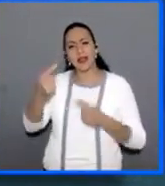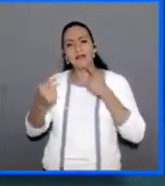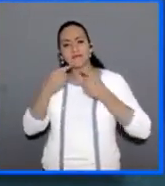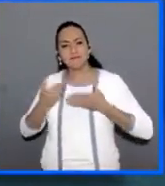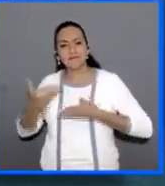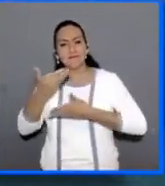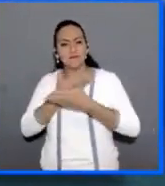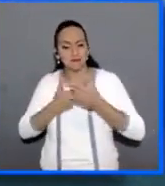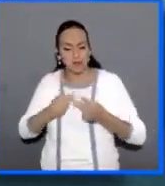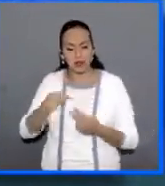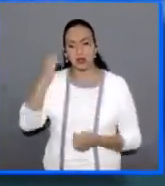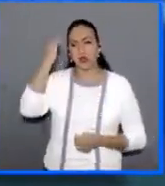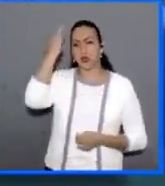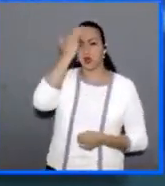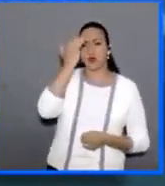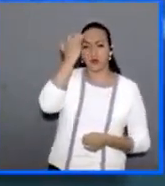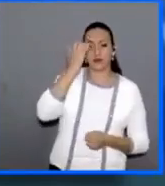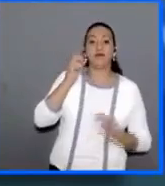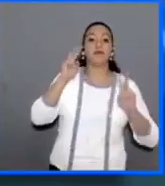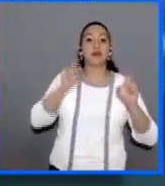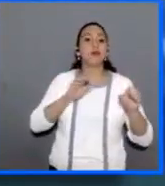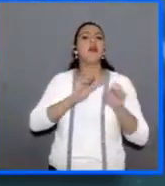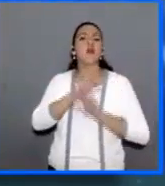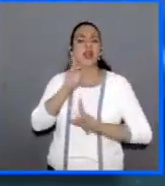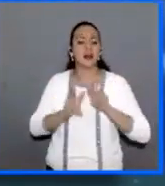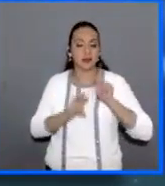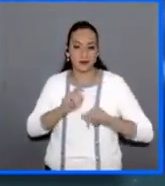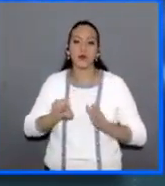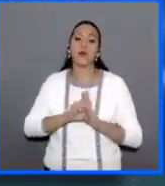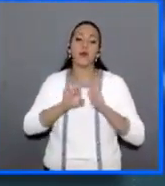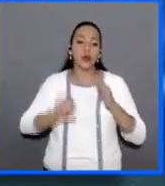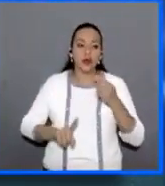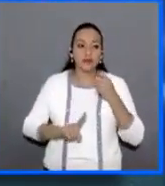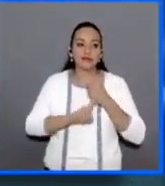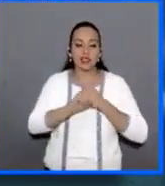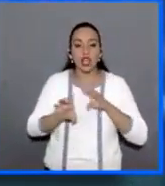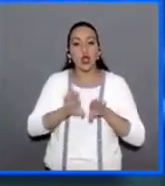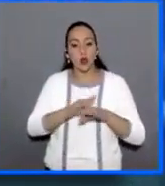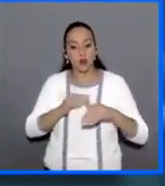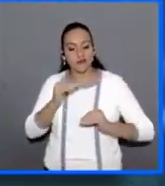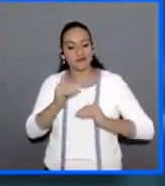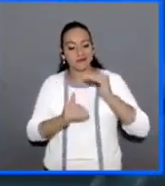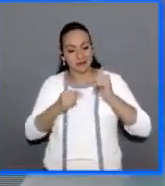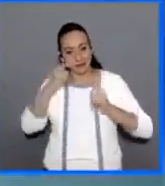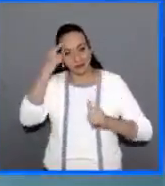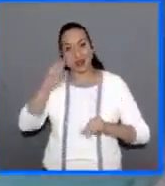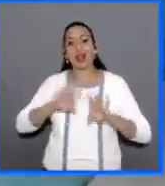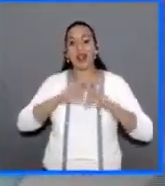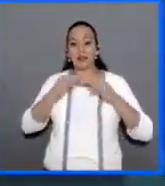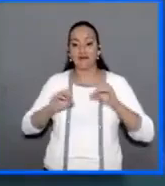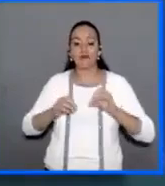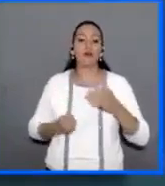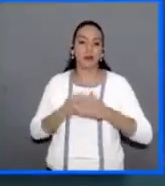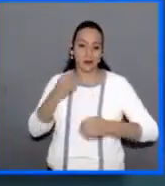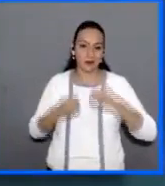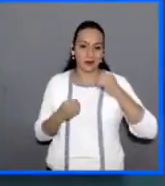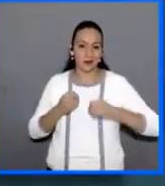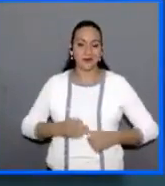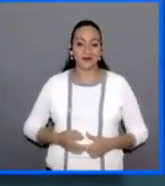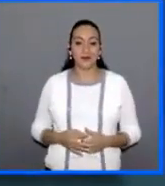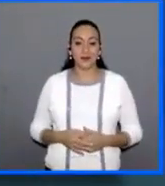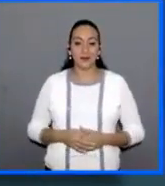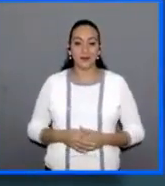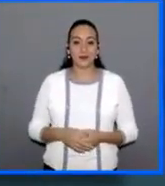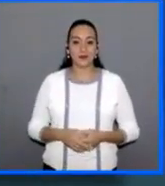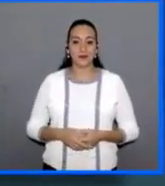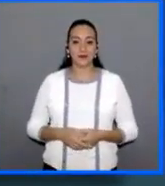reflexión sobre los retos y avances en la transformación de los modelos tradicionales de justicia. En el